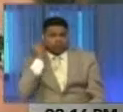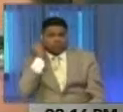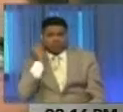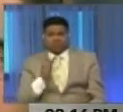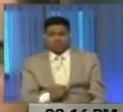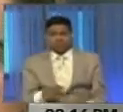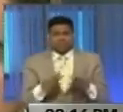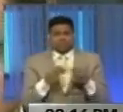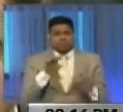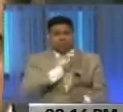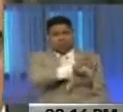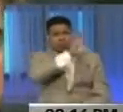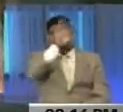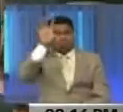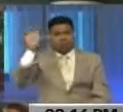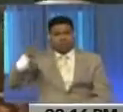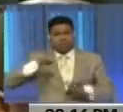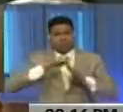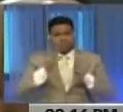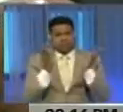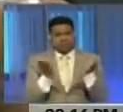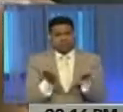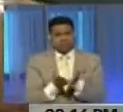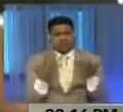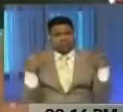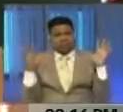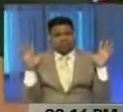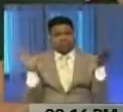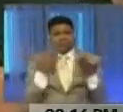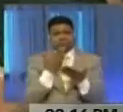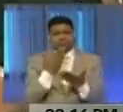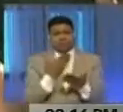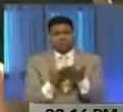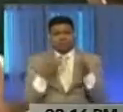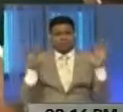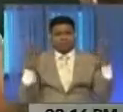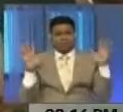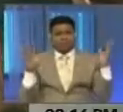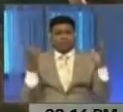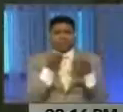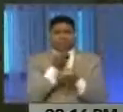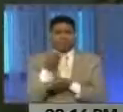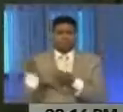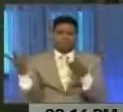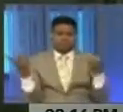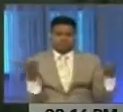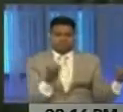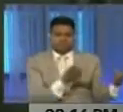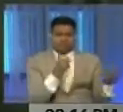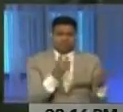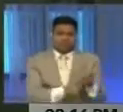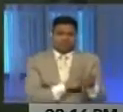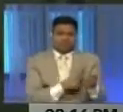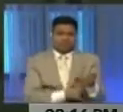los países del mundo. Para ellos pido un aplauso también de bienvenida y de hermandad